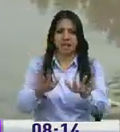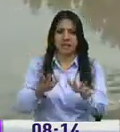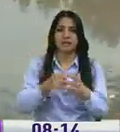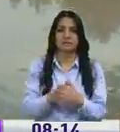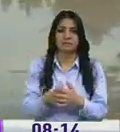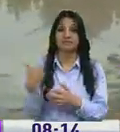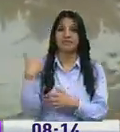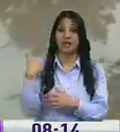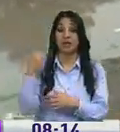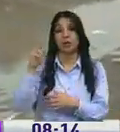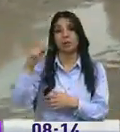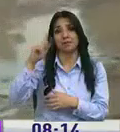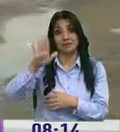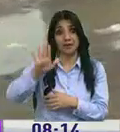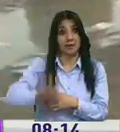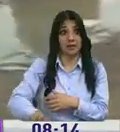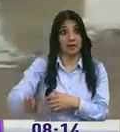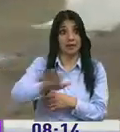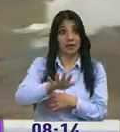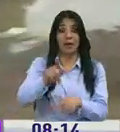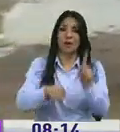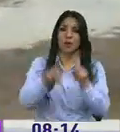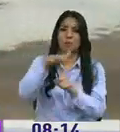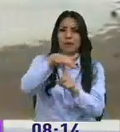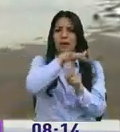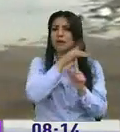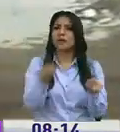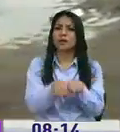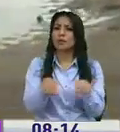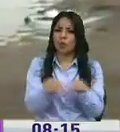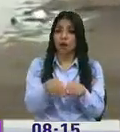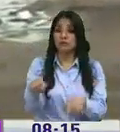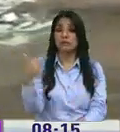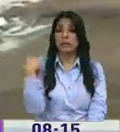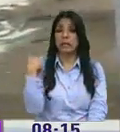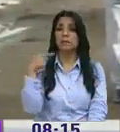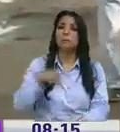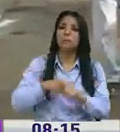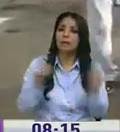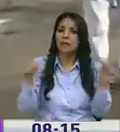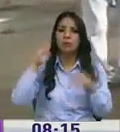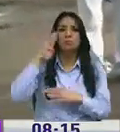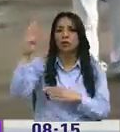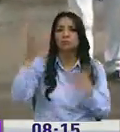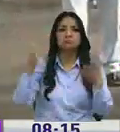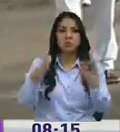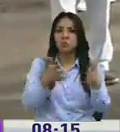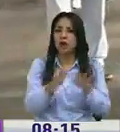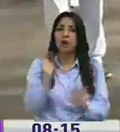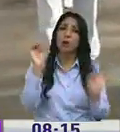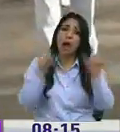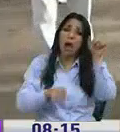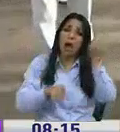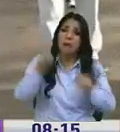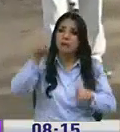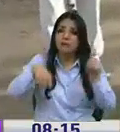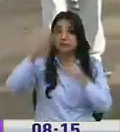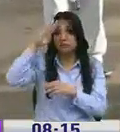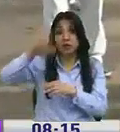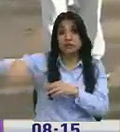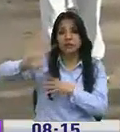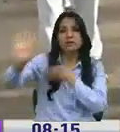hemos escuchado en varios parques del sector que cuentan con un pez escarola lastimosamente están cerrados y los